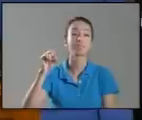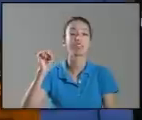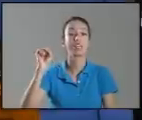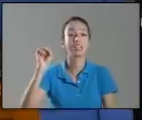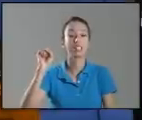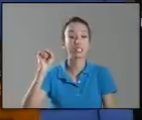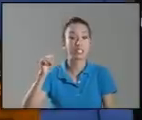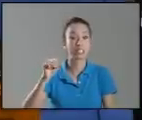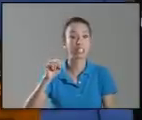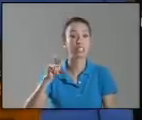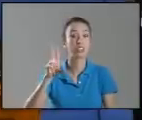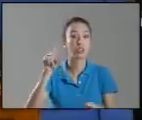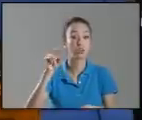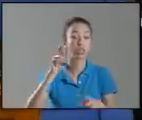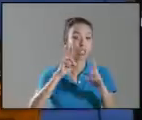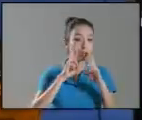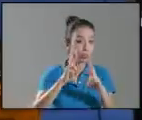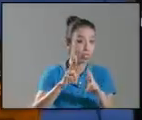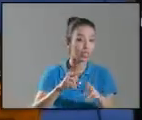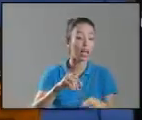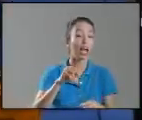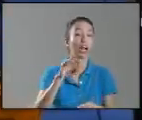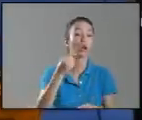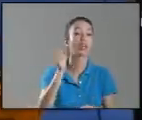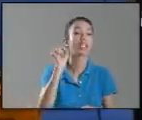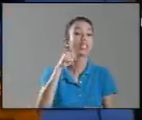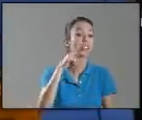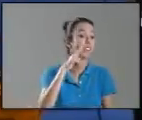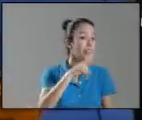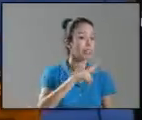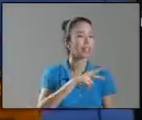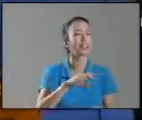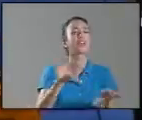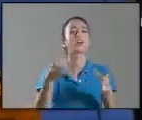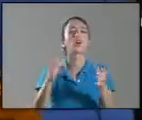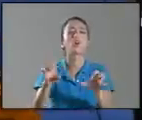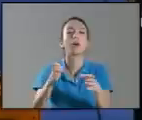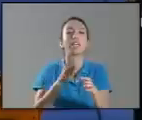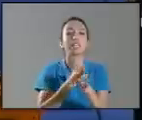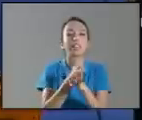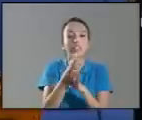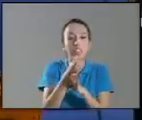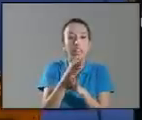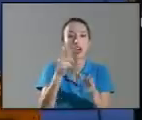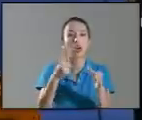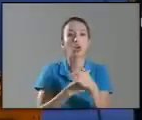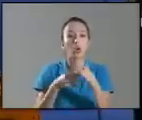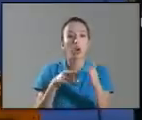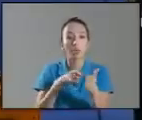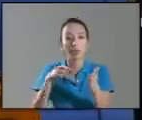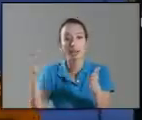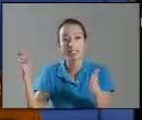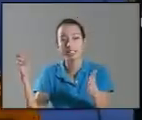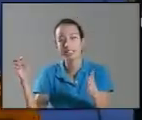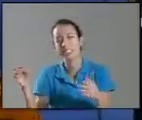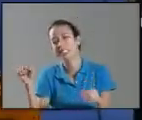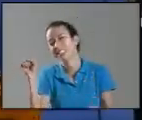sujeta al visible? Entonces, ¿puede alguien ser fiel al invisible si no es fiel a los visibles?